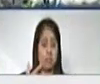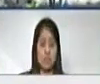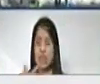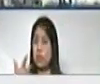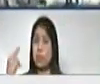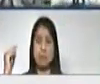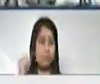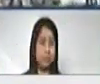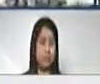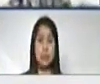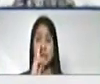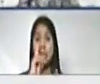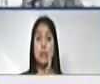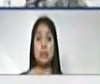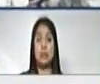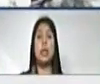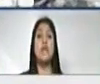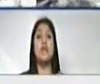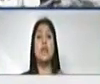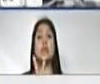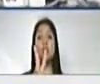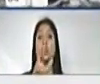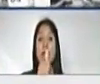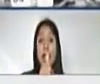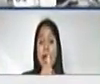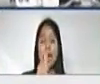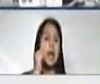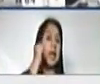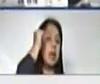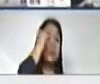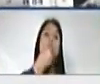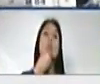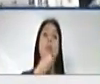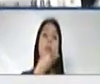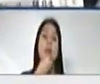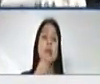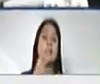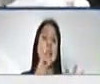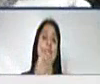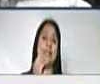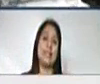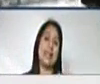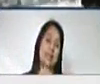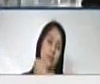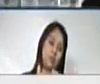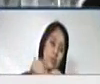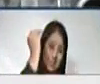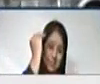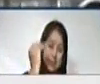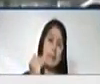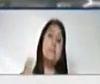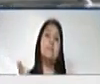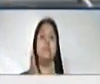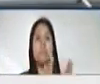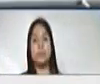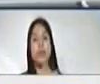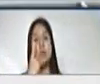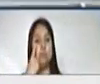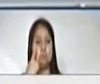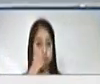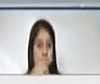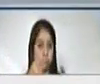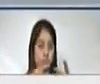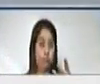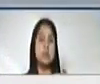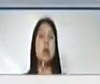cargamento de vacunas a suelo guatemalteco. Importante recordar, como bien lo acababa de mencionar mi compañera Diana, llegaron las primeras de una